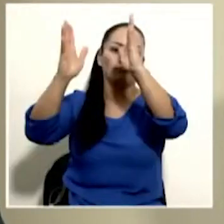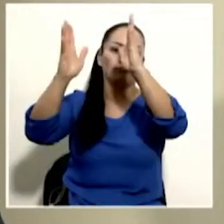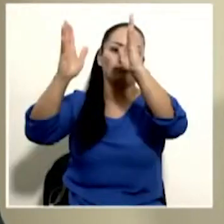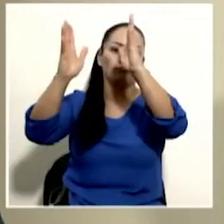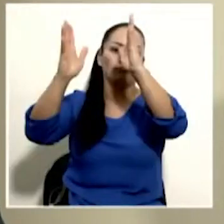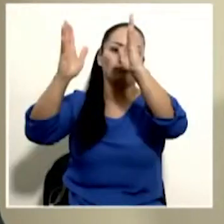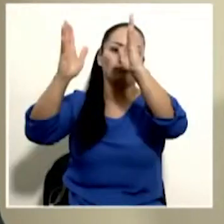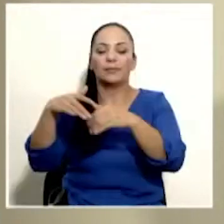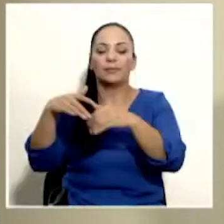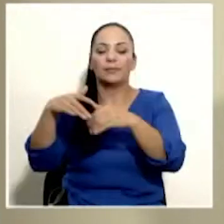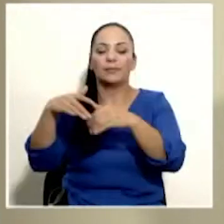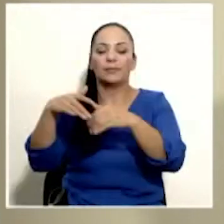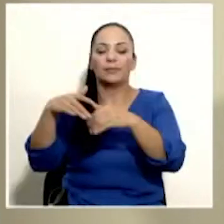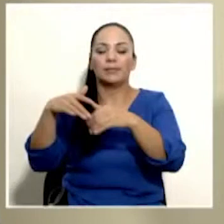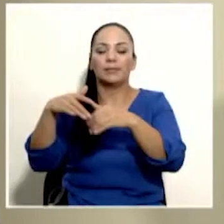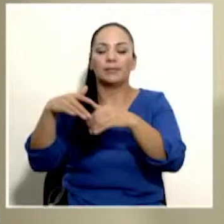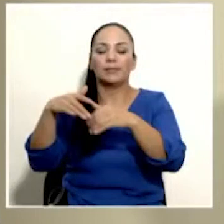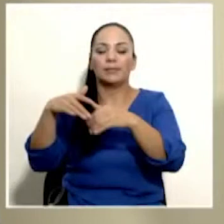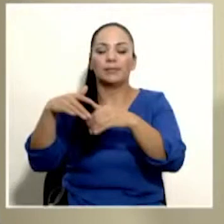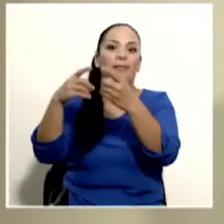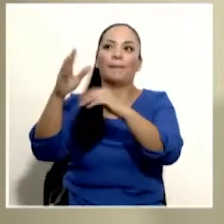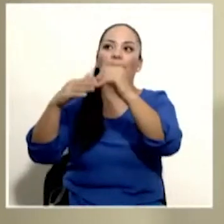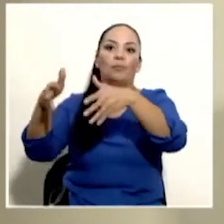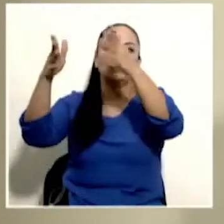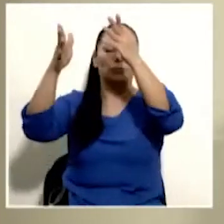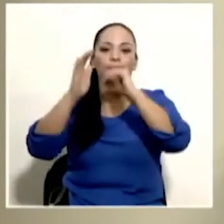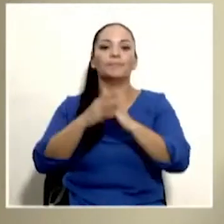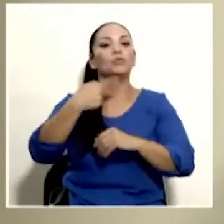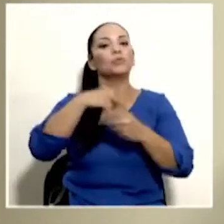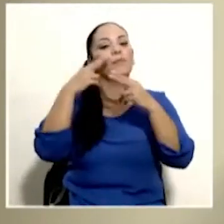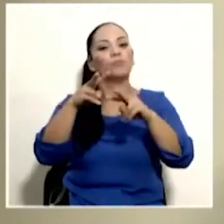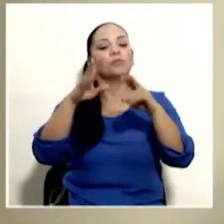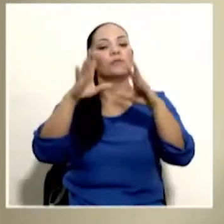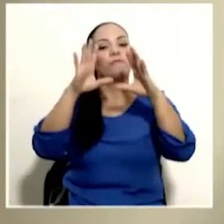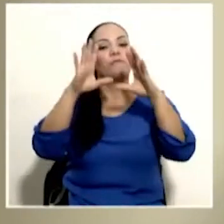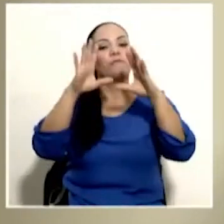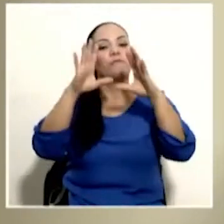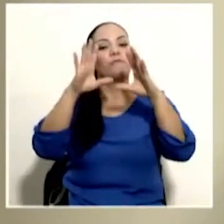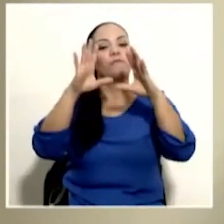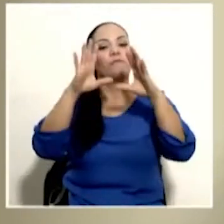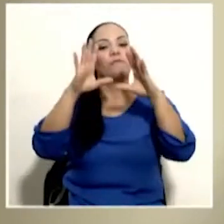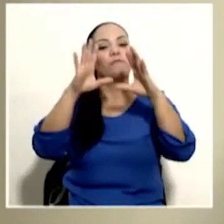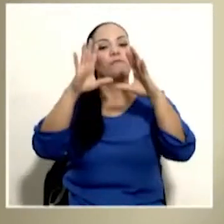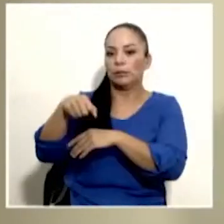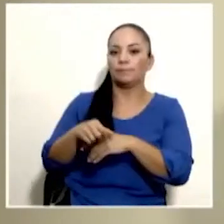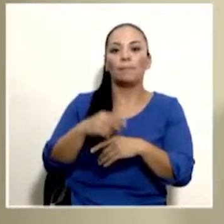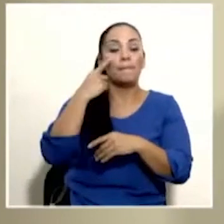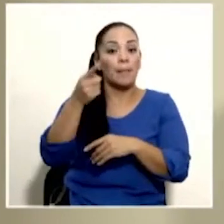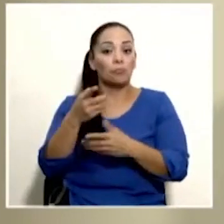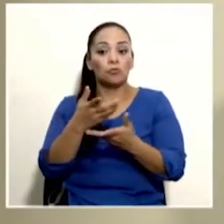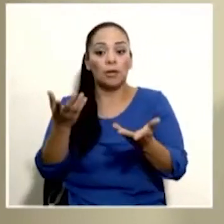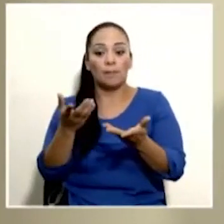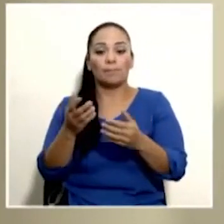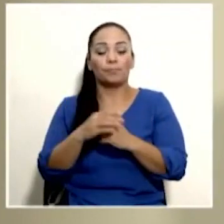centro comercial apartamentos nosotros vemos a través de información pública esos públicos que la rentabilidad de